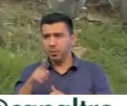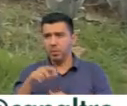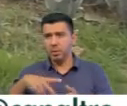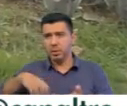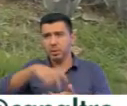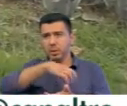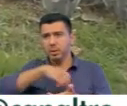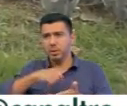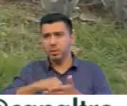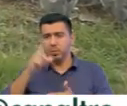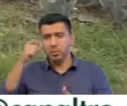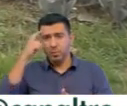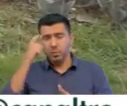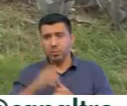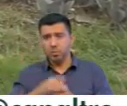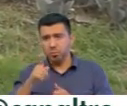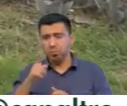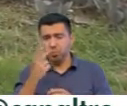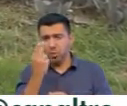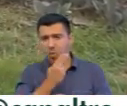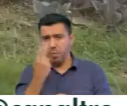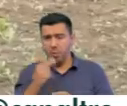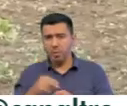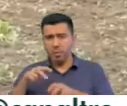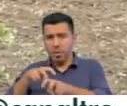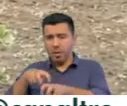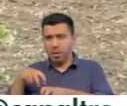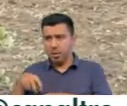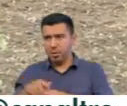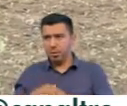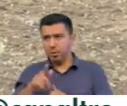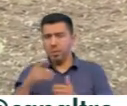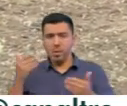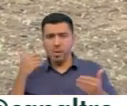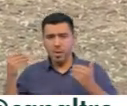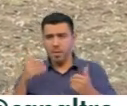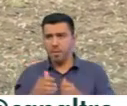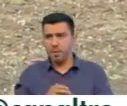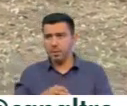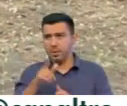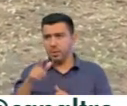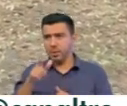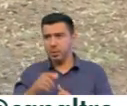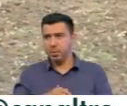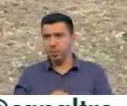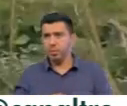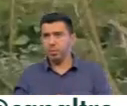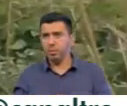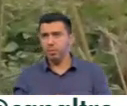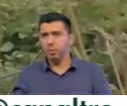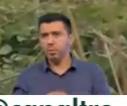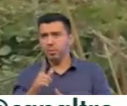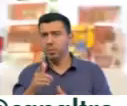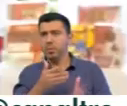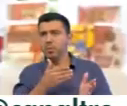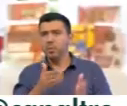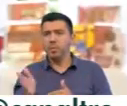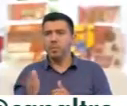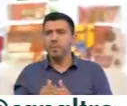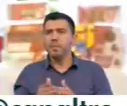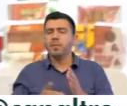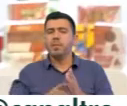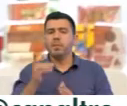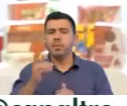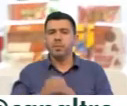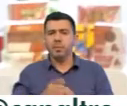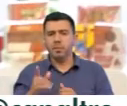están comprometidos con el agro y con los campesinos. Santander le apuesta al agro como está consignado en nuestro plan de desarrollo departamental Santander nos